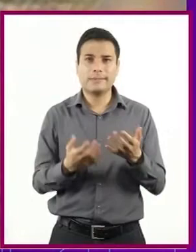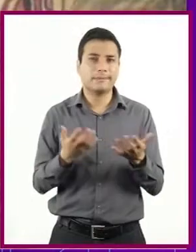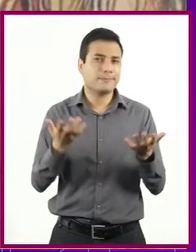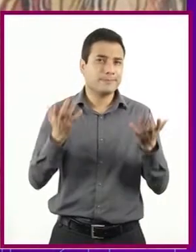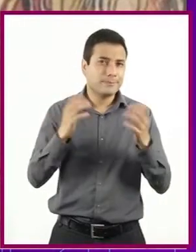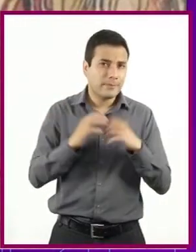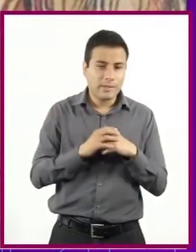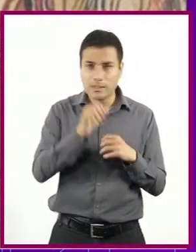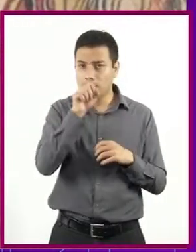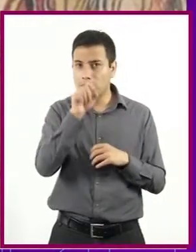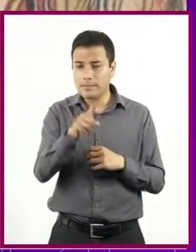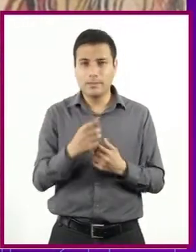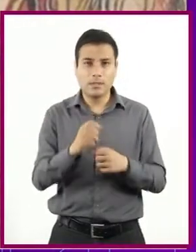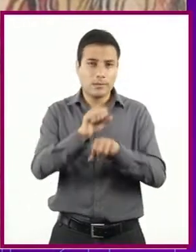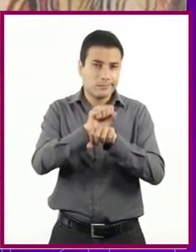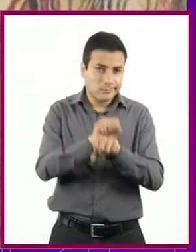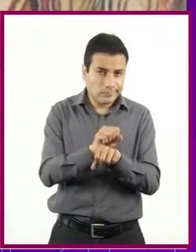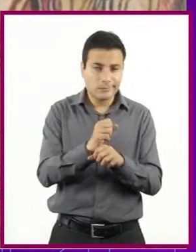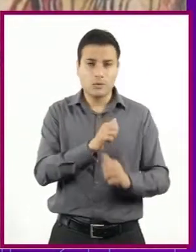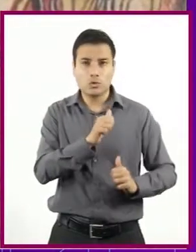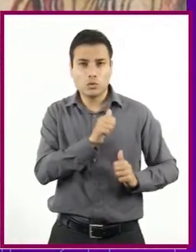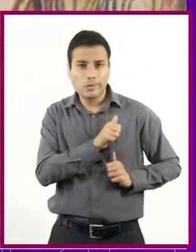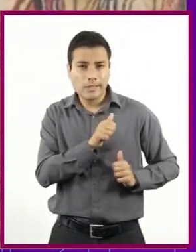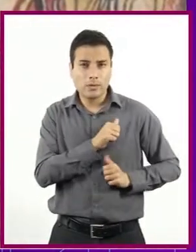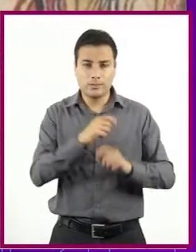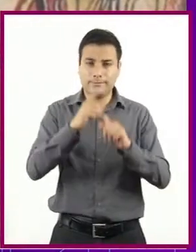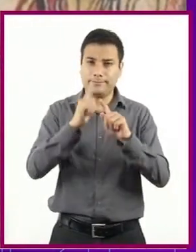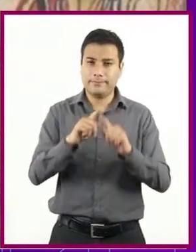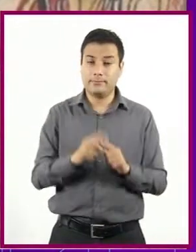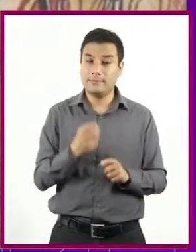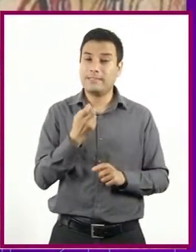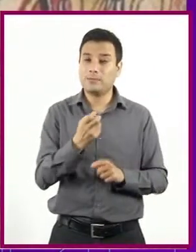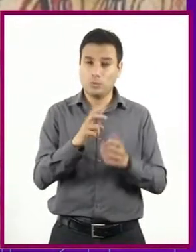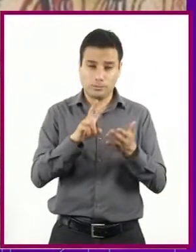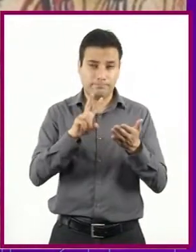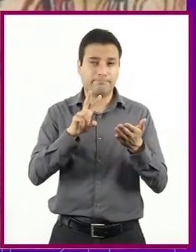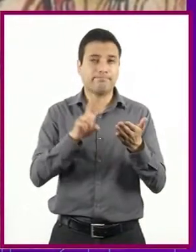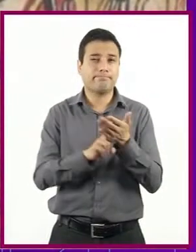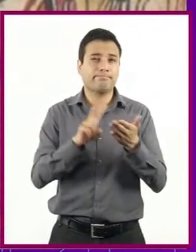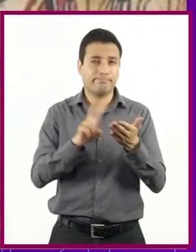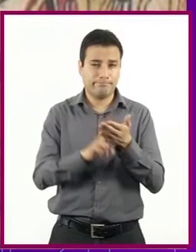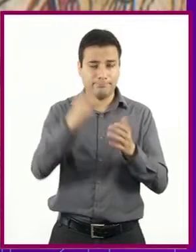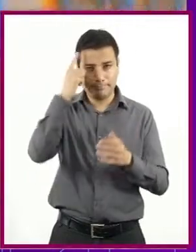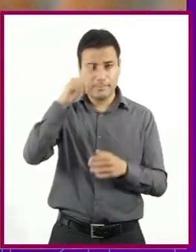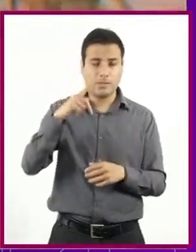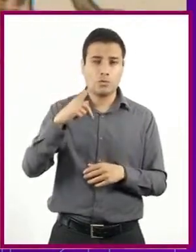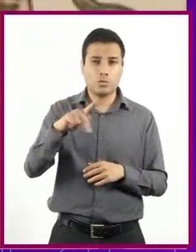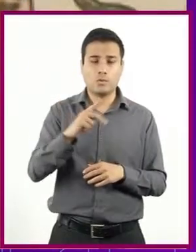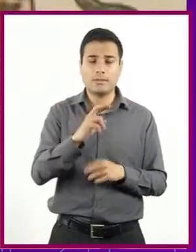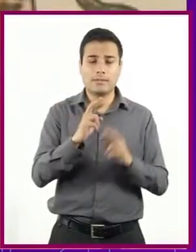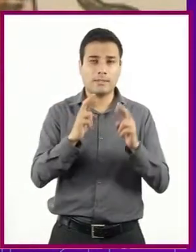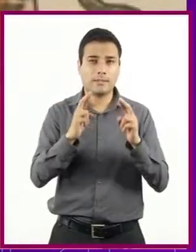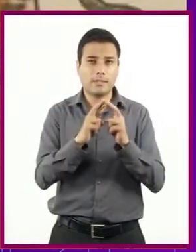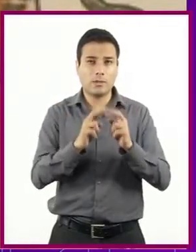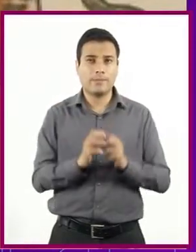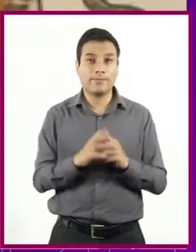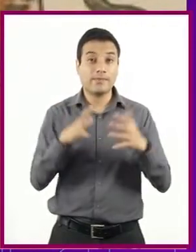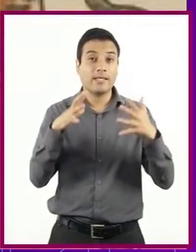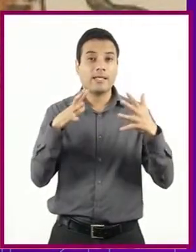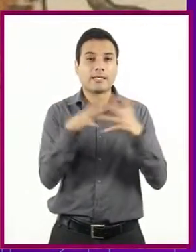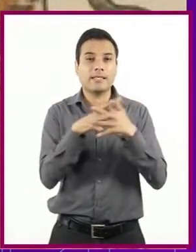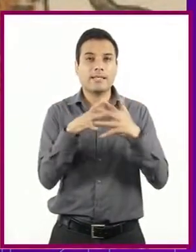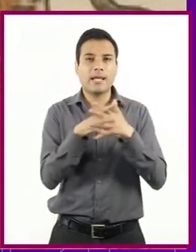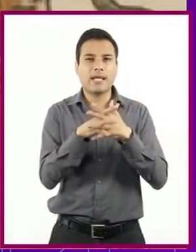y prisioneros de guerra, que jugaron un papel fundamental en sus ritos. Las guerras floridas, que eran